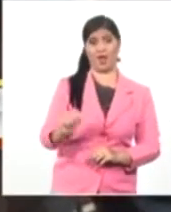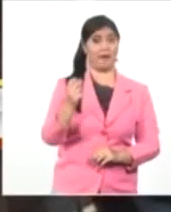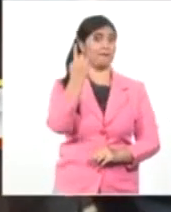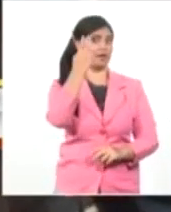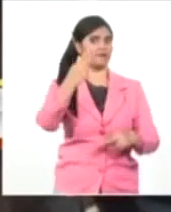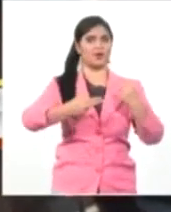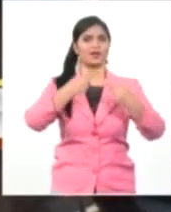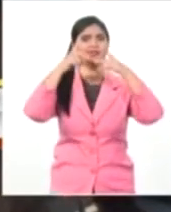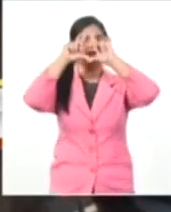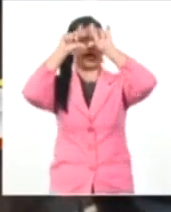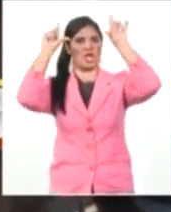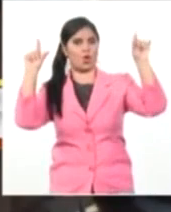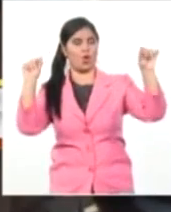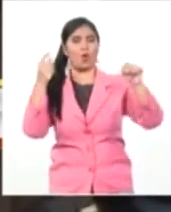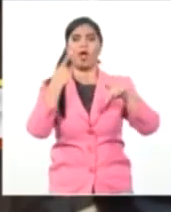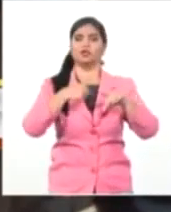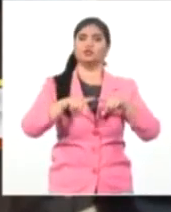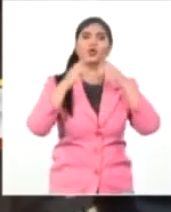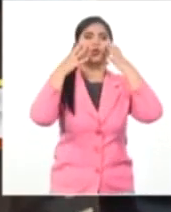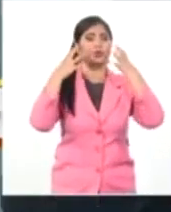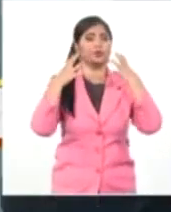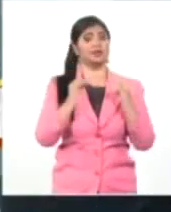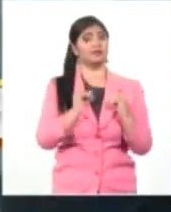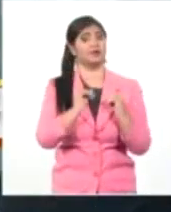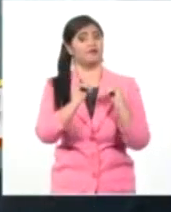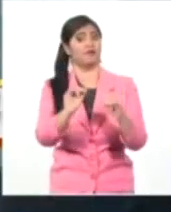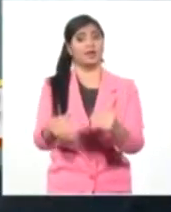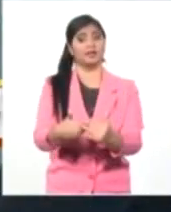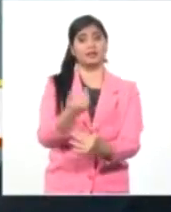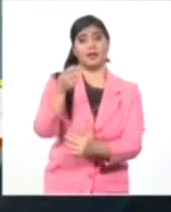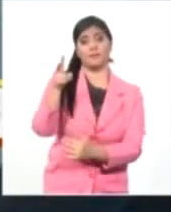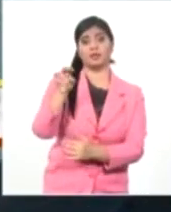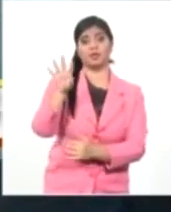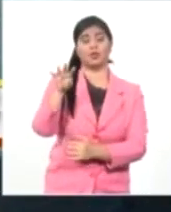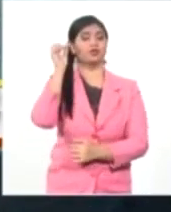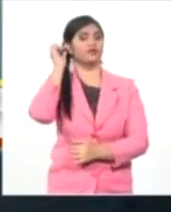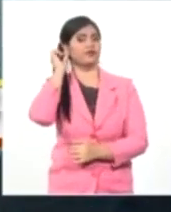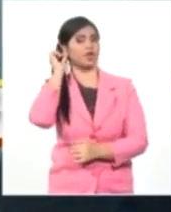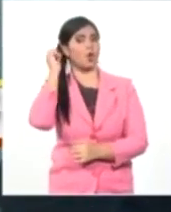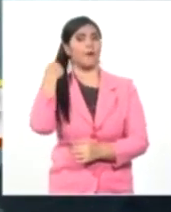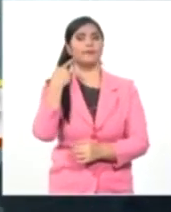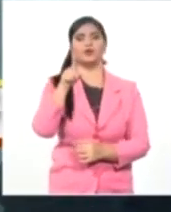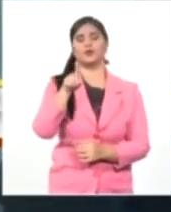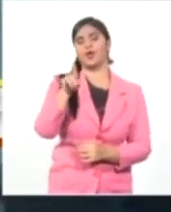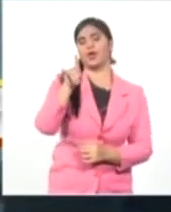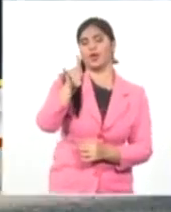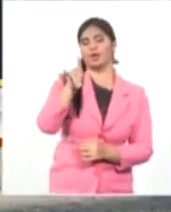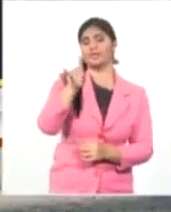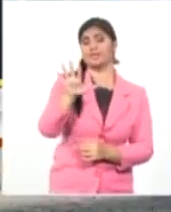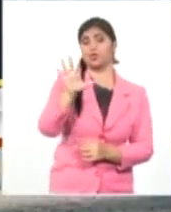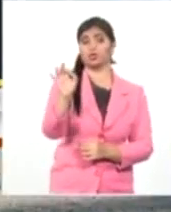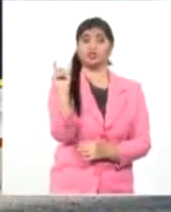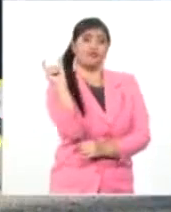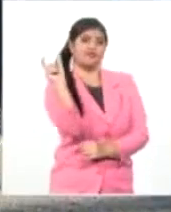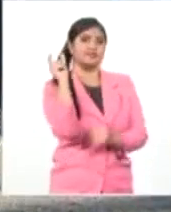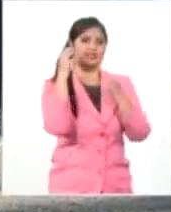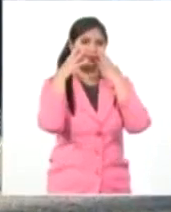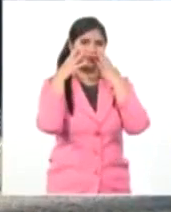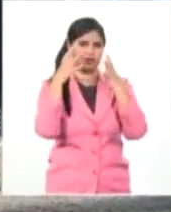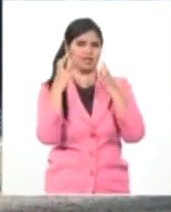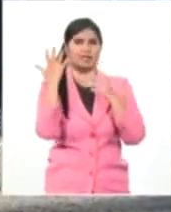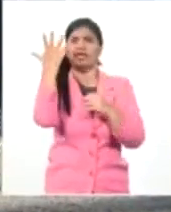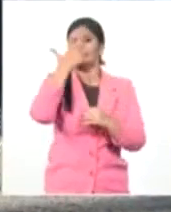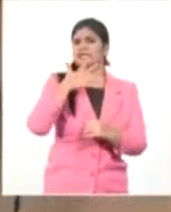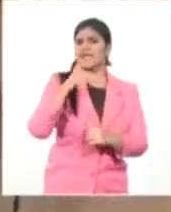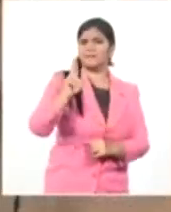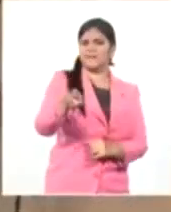técnica para sacarla al aire aquel 24 de febrero de 1958, fecha escogida por el comandante Ernesto Che